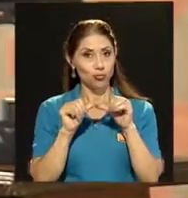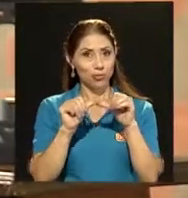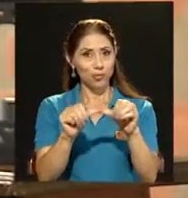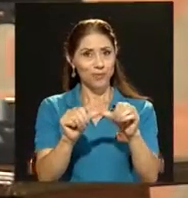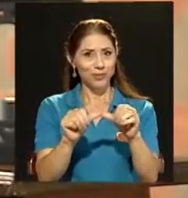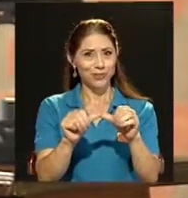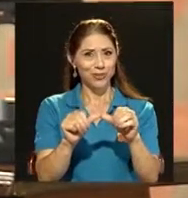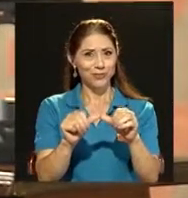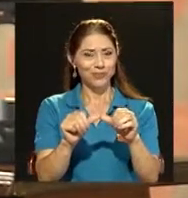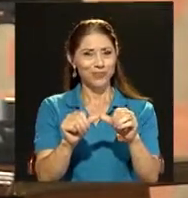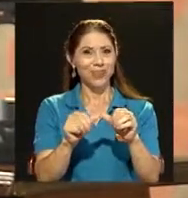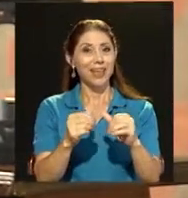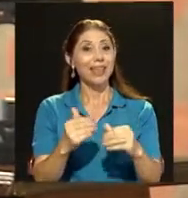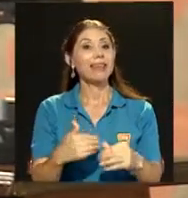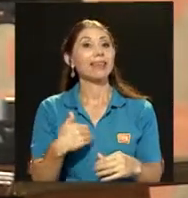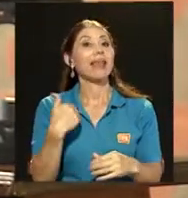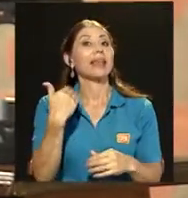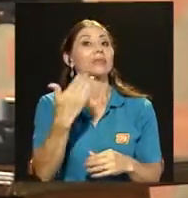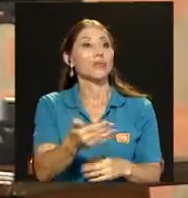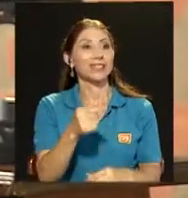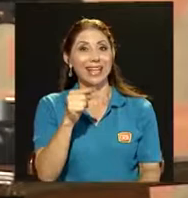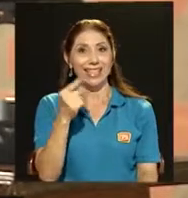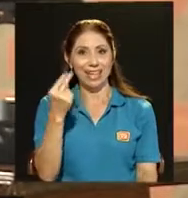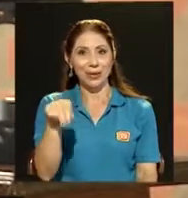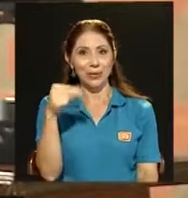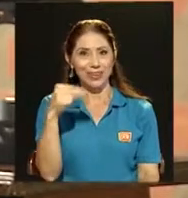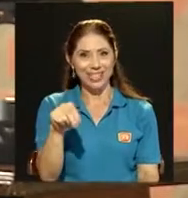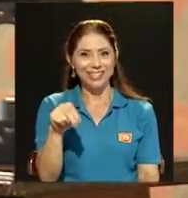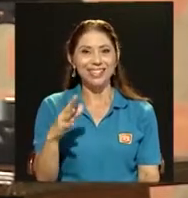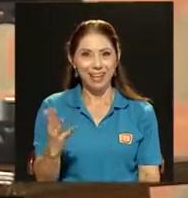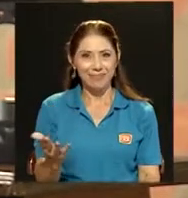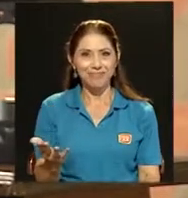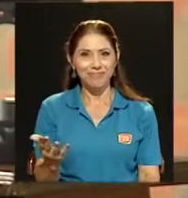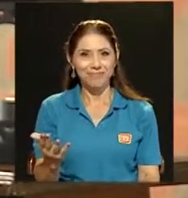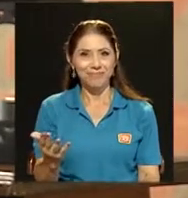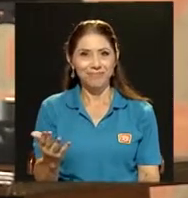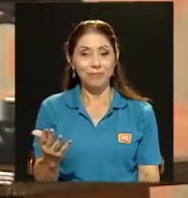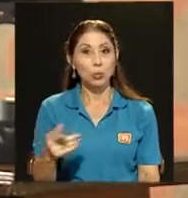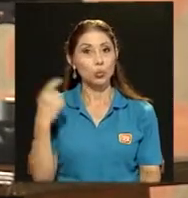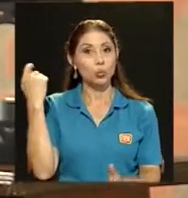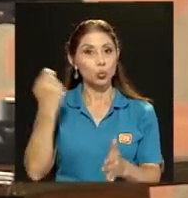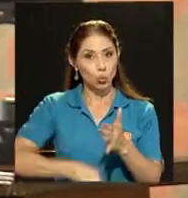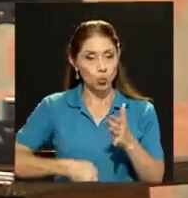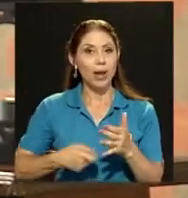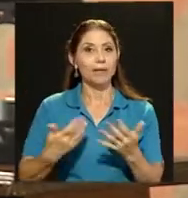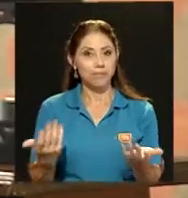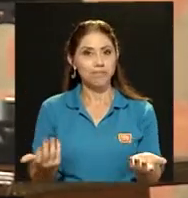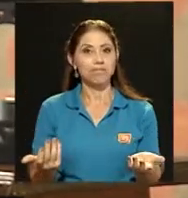Continuamos después de esa noticia, si me permiten, dura.